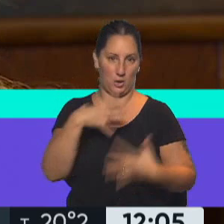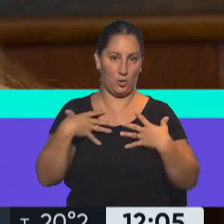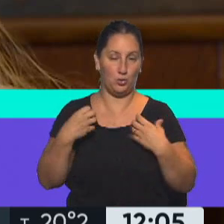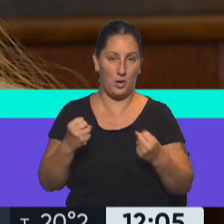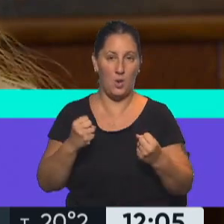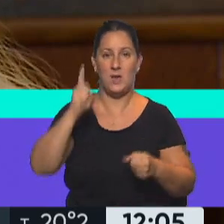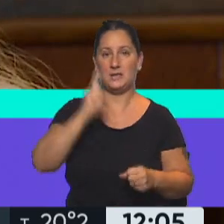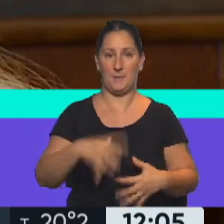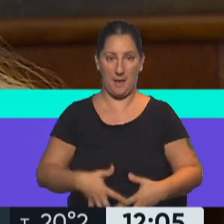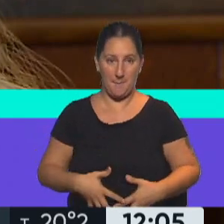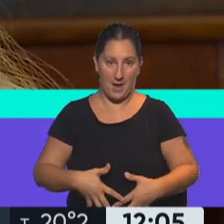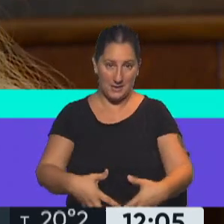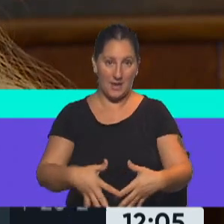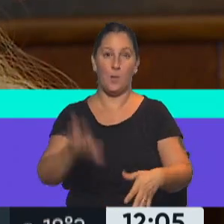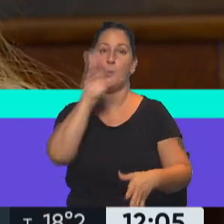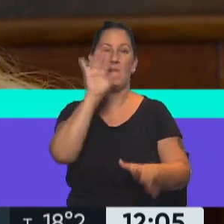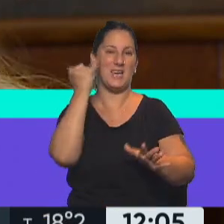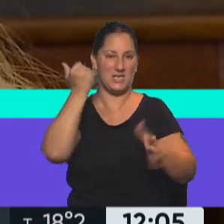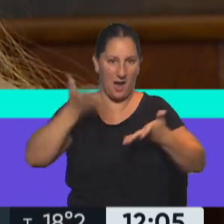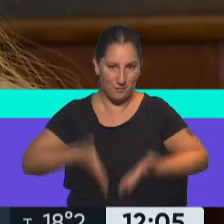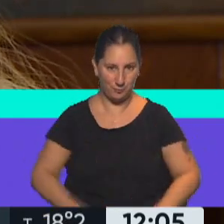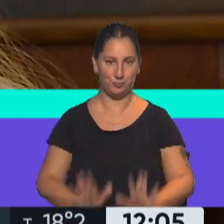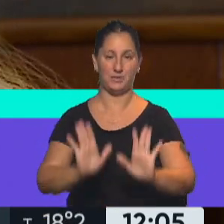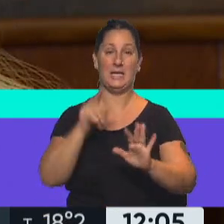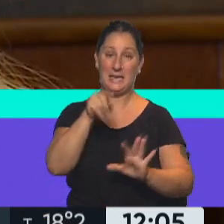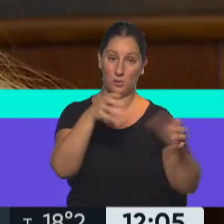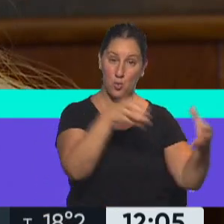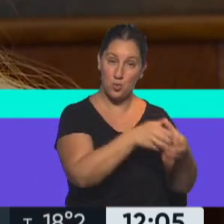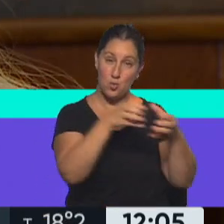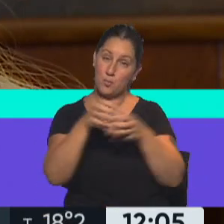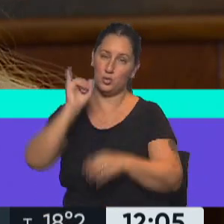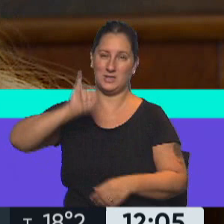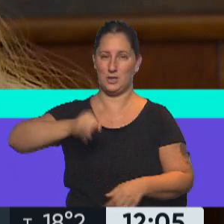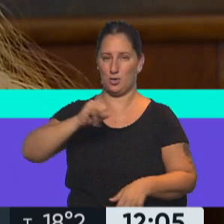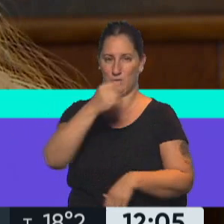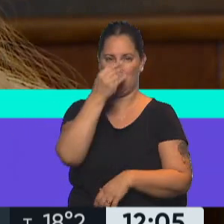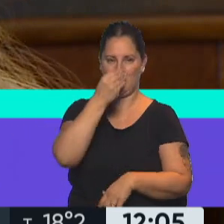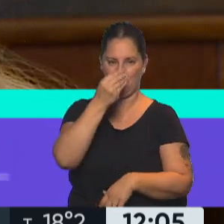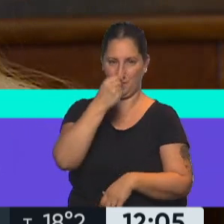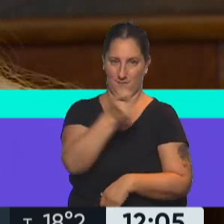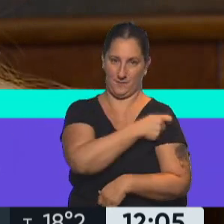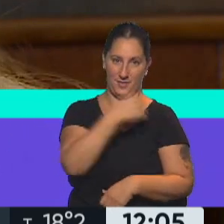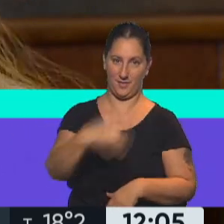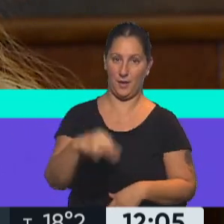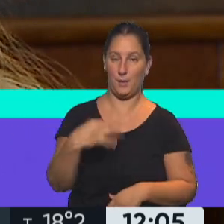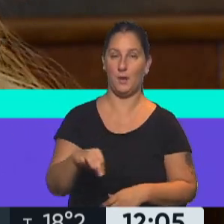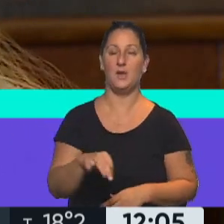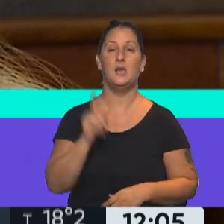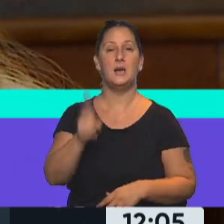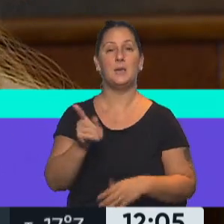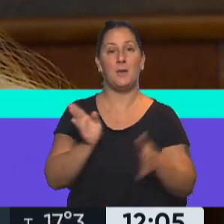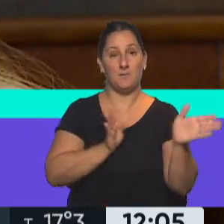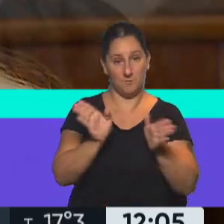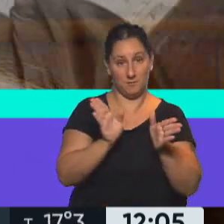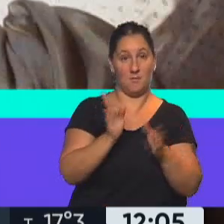y embarazadas y puérperas. Ese es el grupo que tiene que sí o sí recibir la vacuna. Y acá también decir que se puede coadministrar